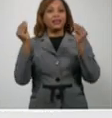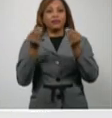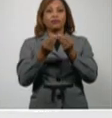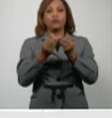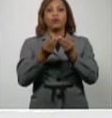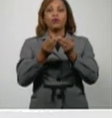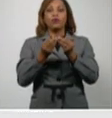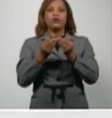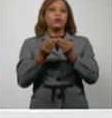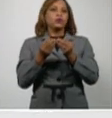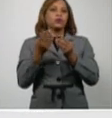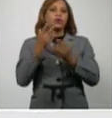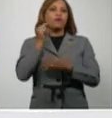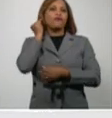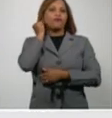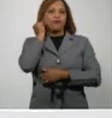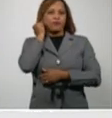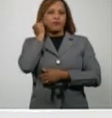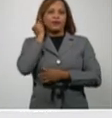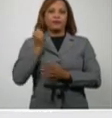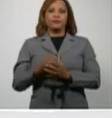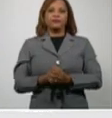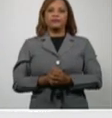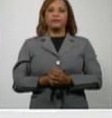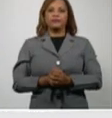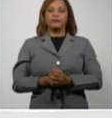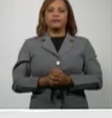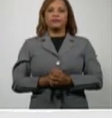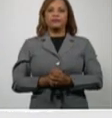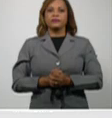femenino, en el acumulado,